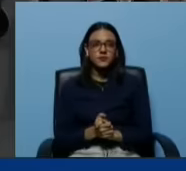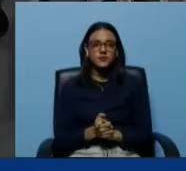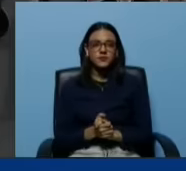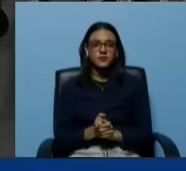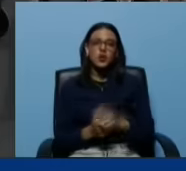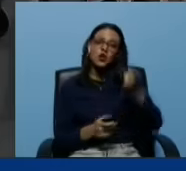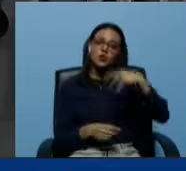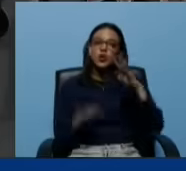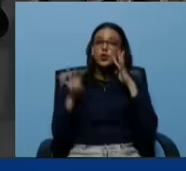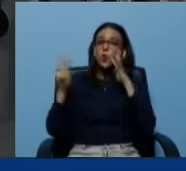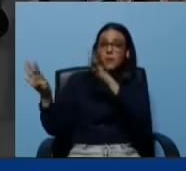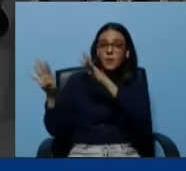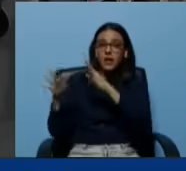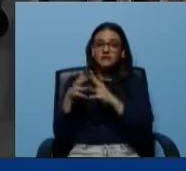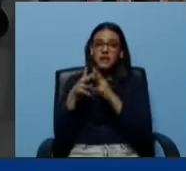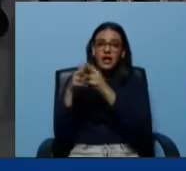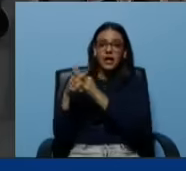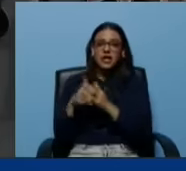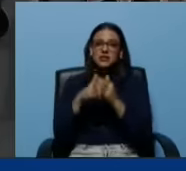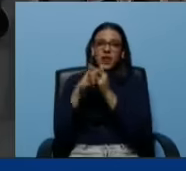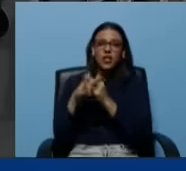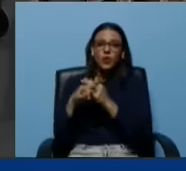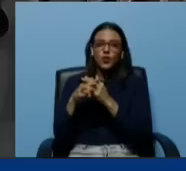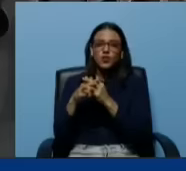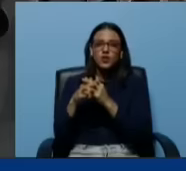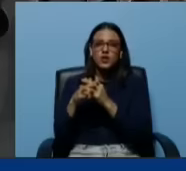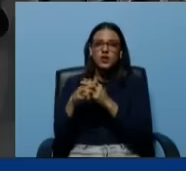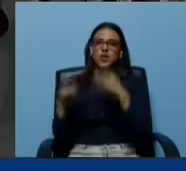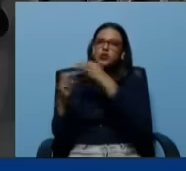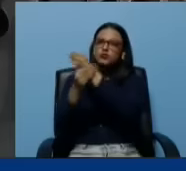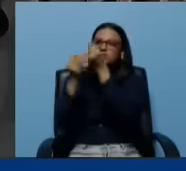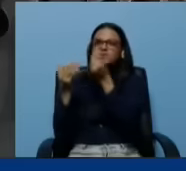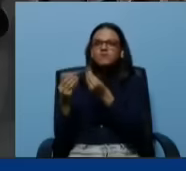ven a los Estados Unidos de América como